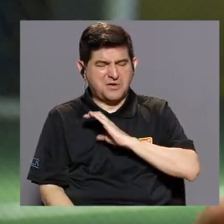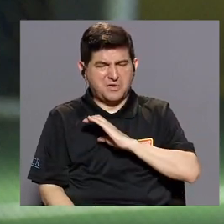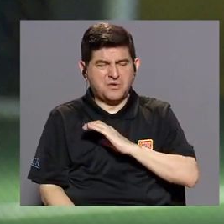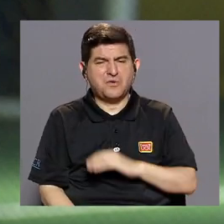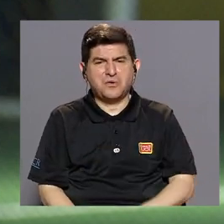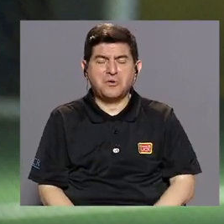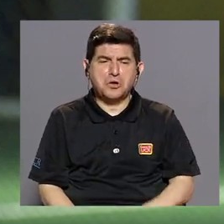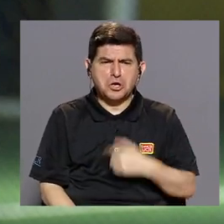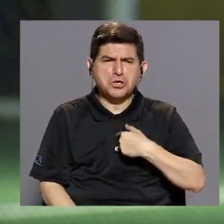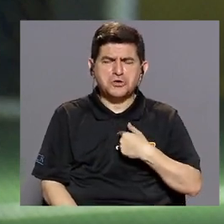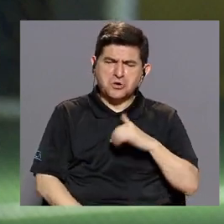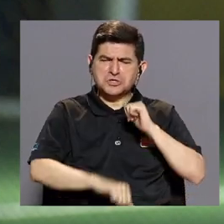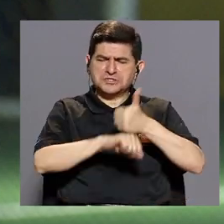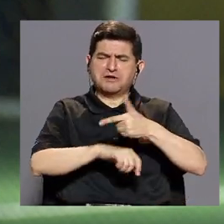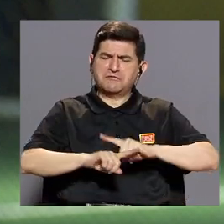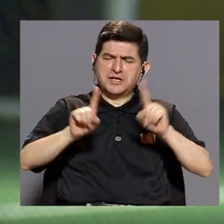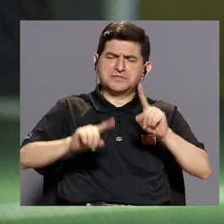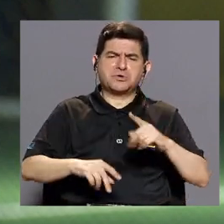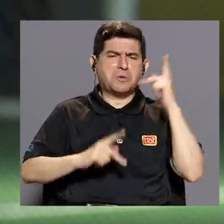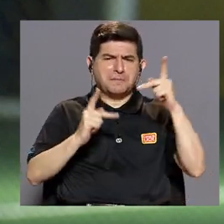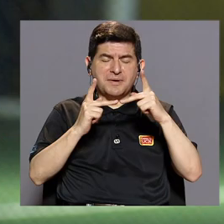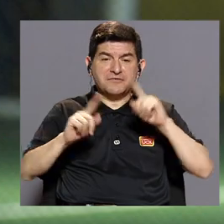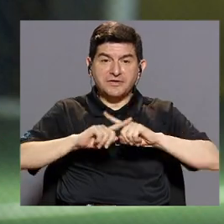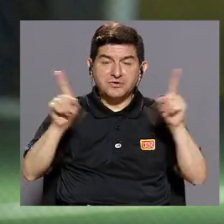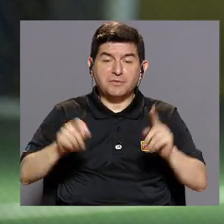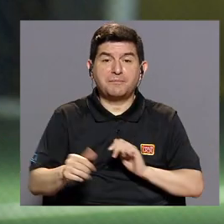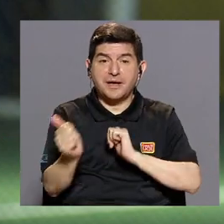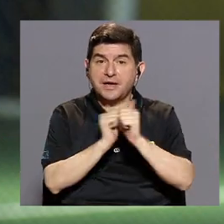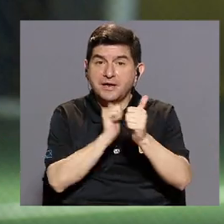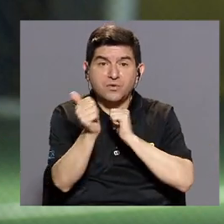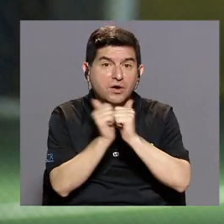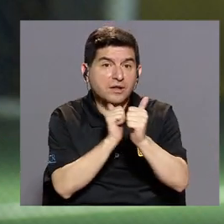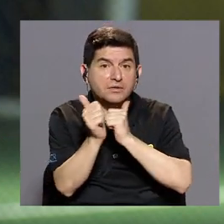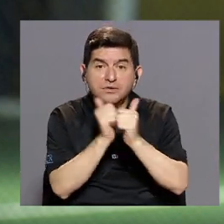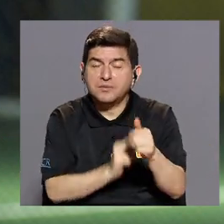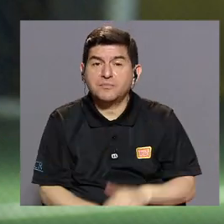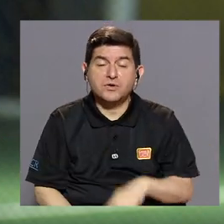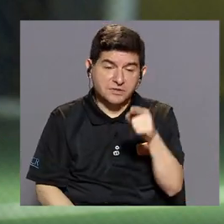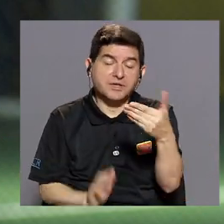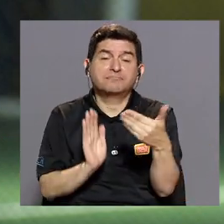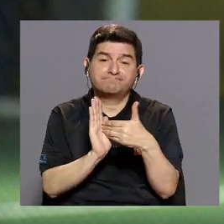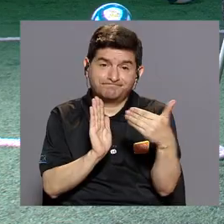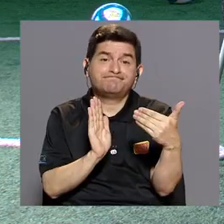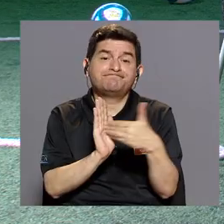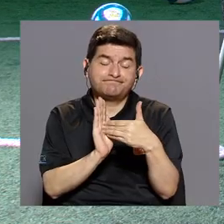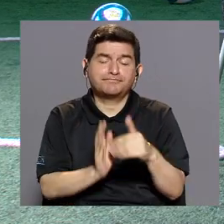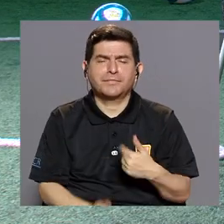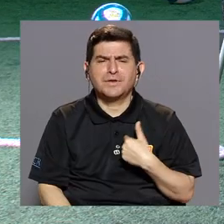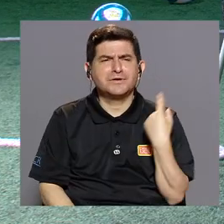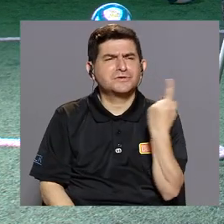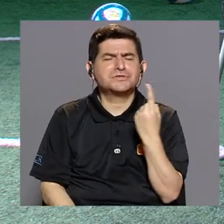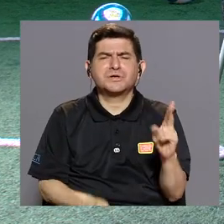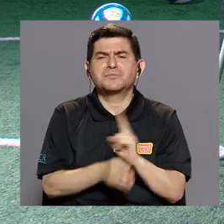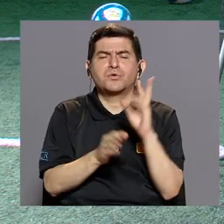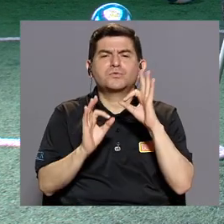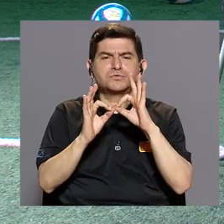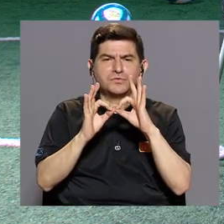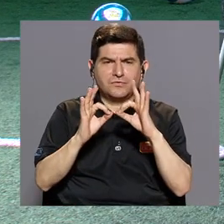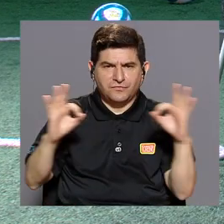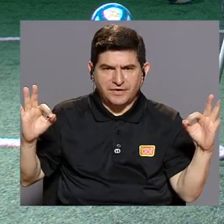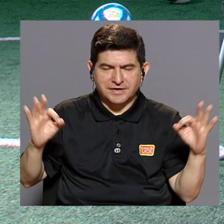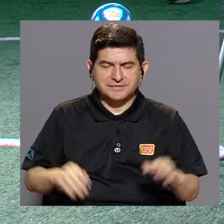y hago mucha diferencia y me alcanza, perfecto, pero al fin y al cabo el deporte te pasa factura. Yo siempre uso la